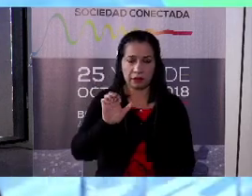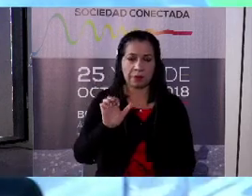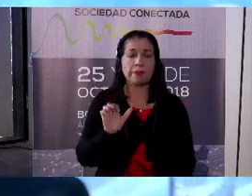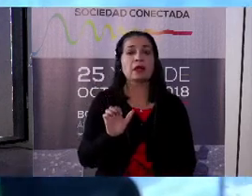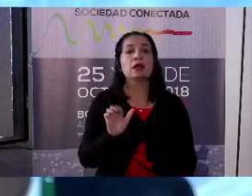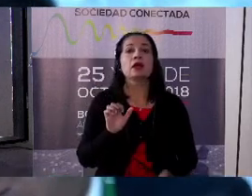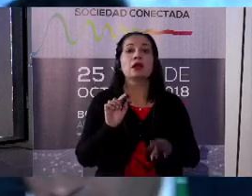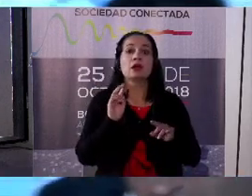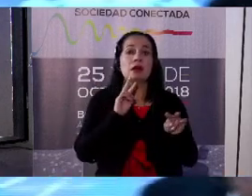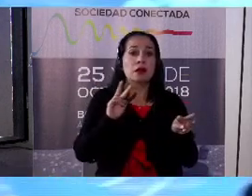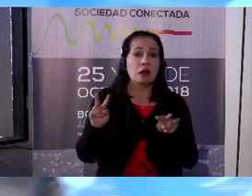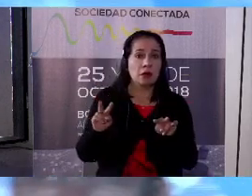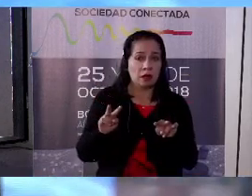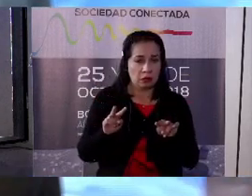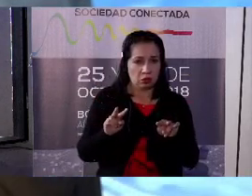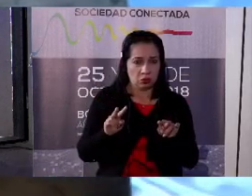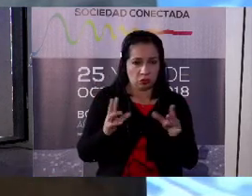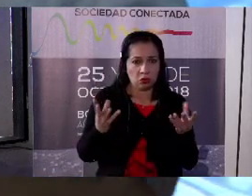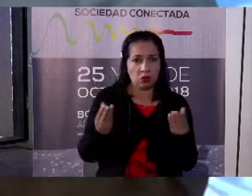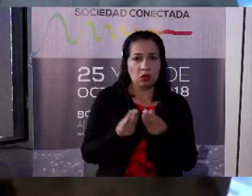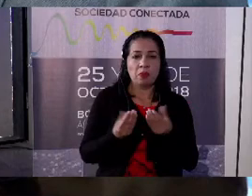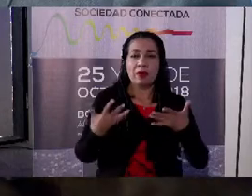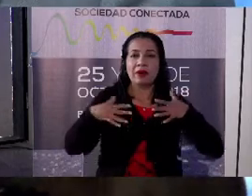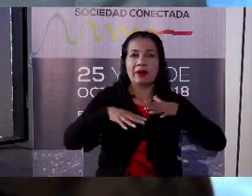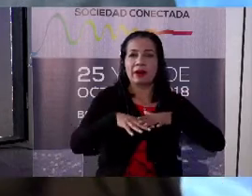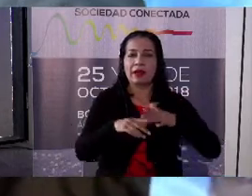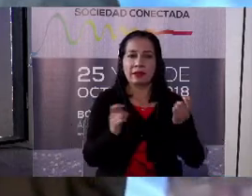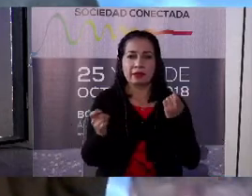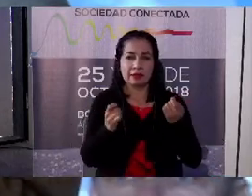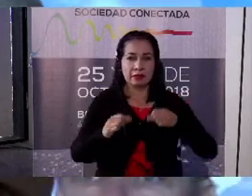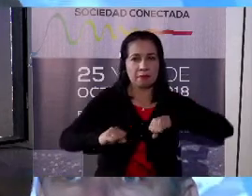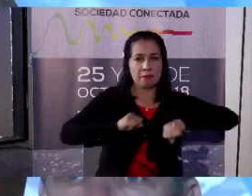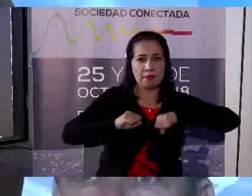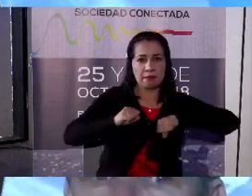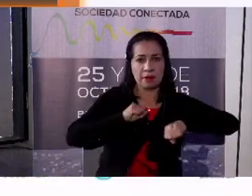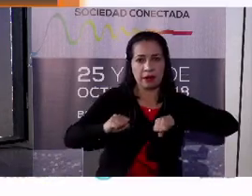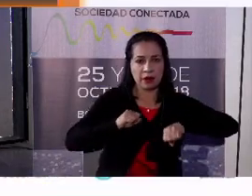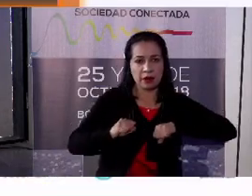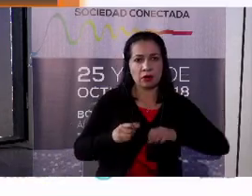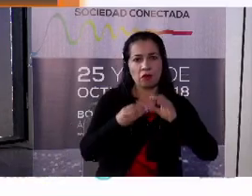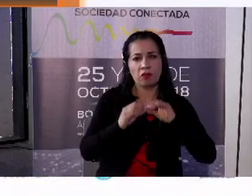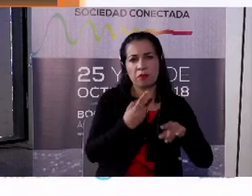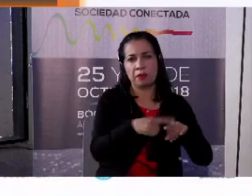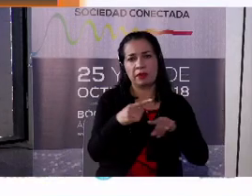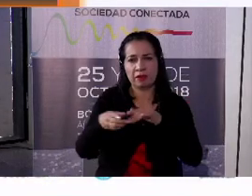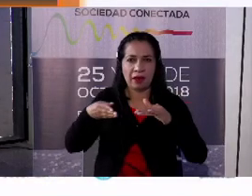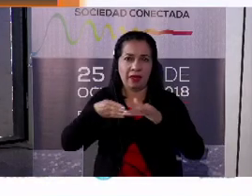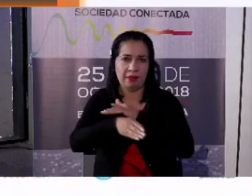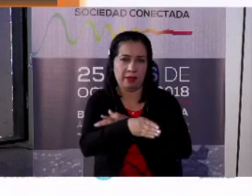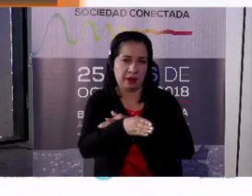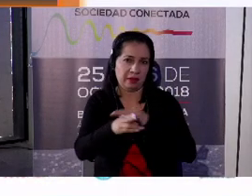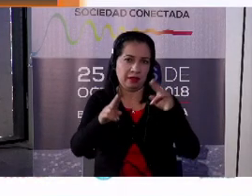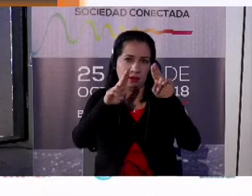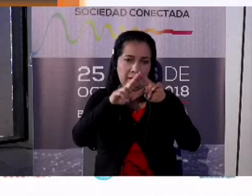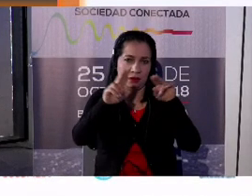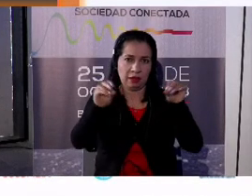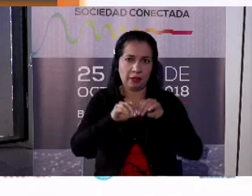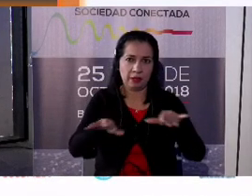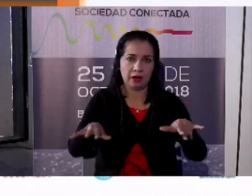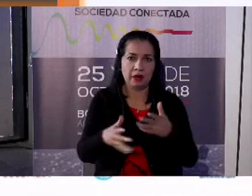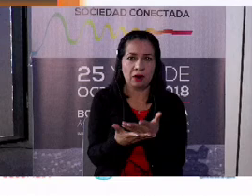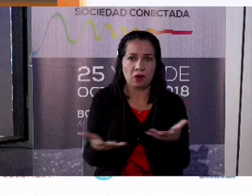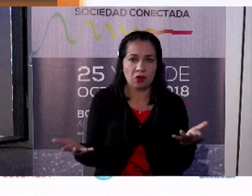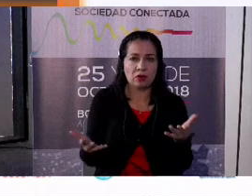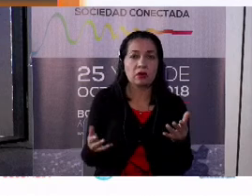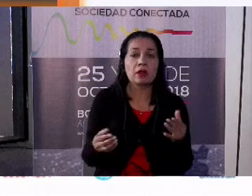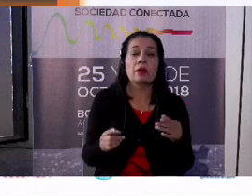redes hay diferentes maneras de entrar al mercado internet de las cosas primero brindando conectividad la margen pue